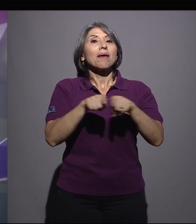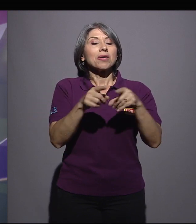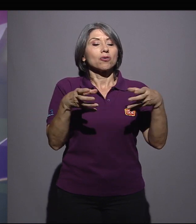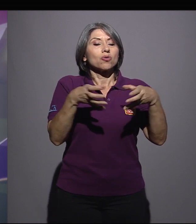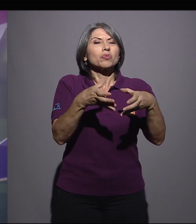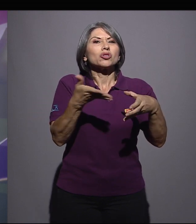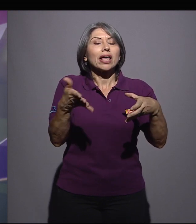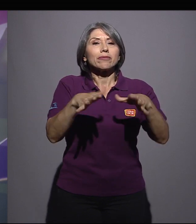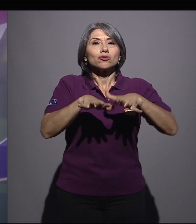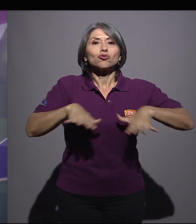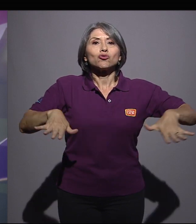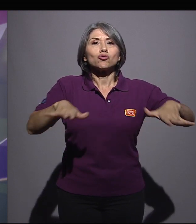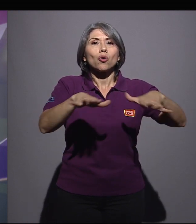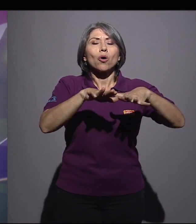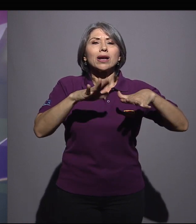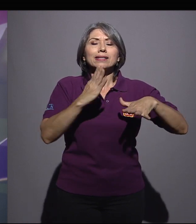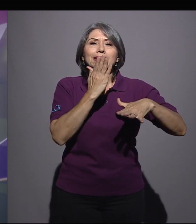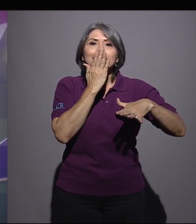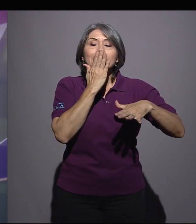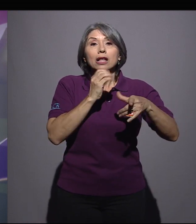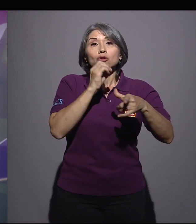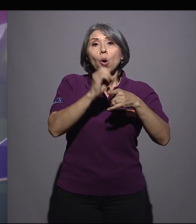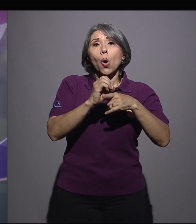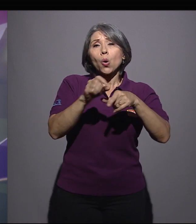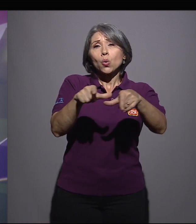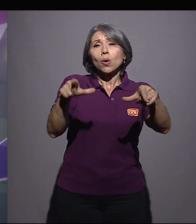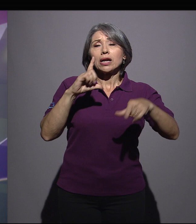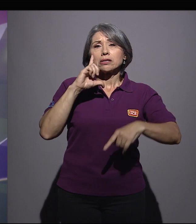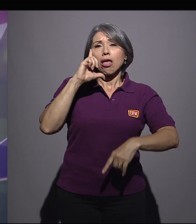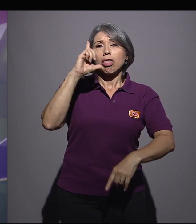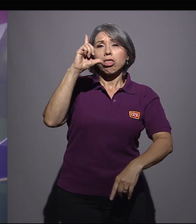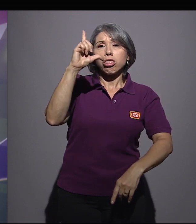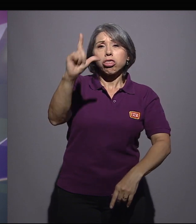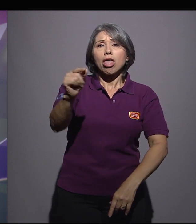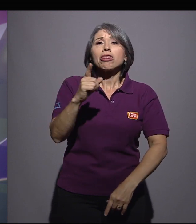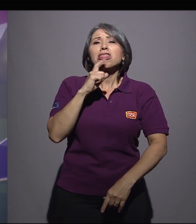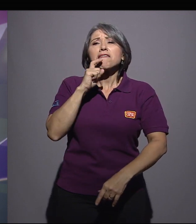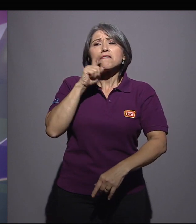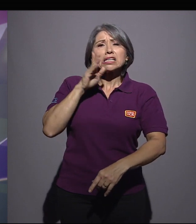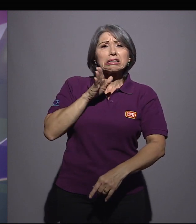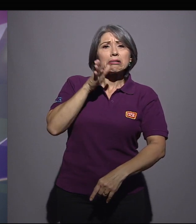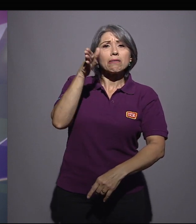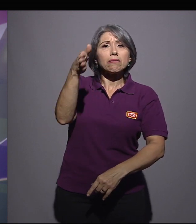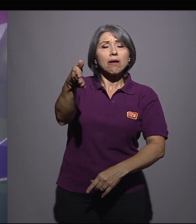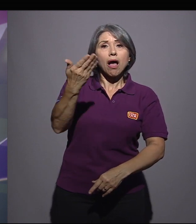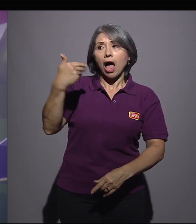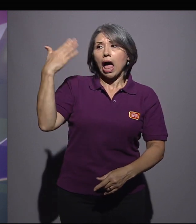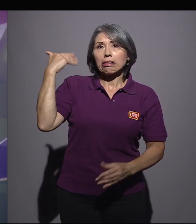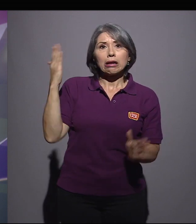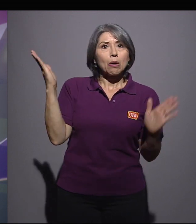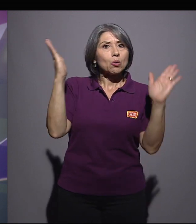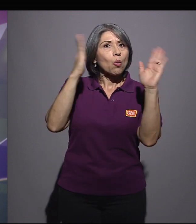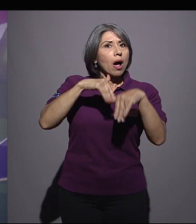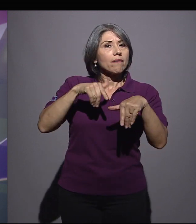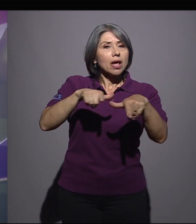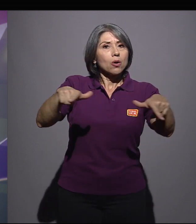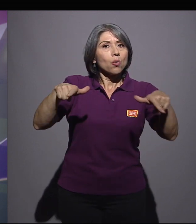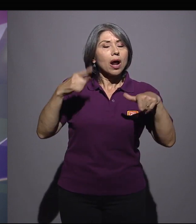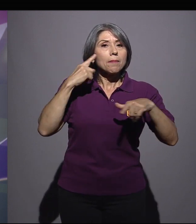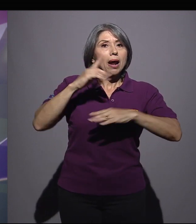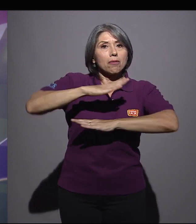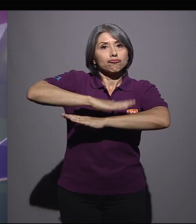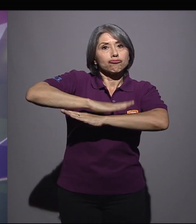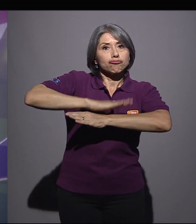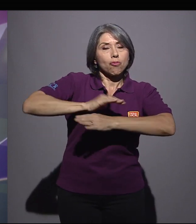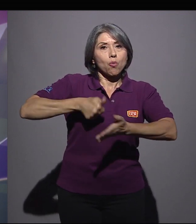o de lugares remotos, ¿verdad?, de difícil acceso. Anteriormente no tenían lugares, ¿verdad?, para centro de votación. Ahora sí han instalado